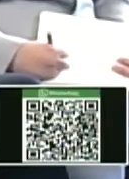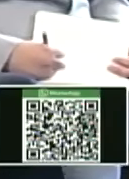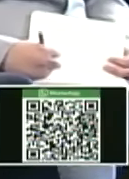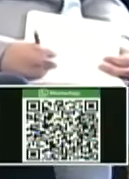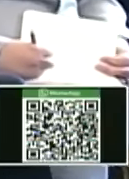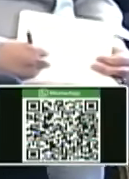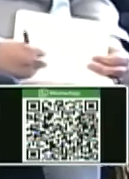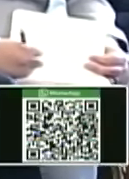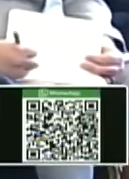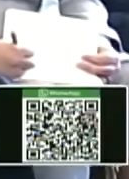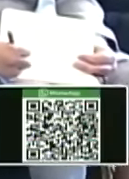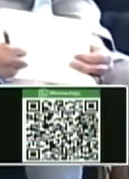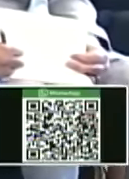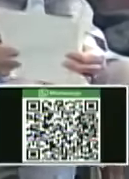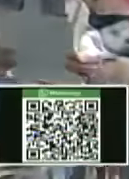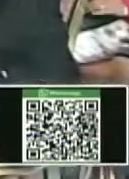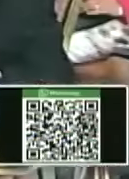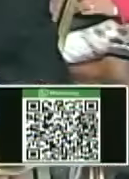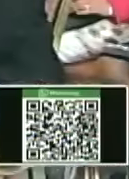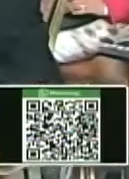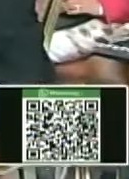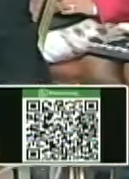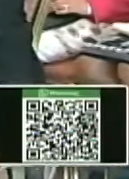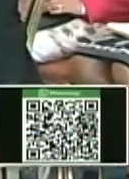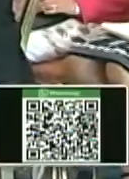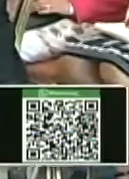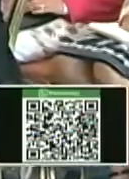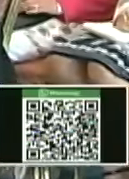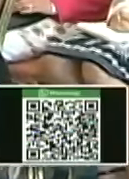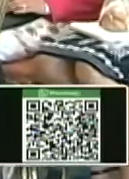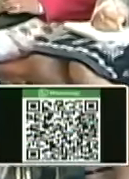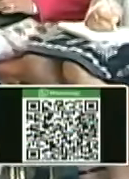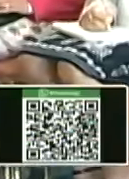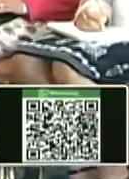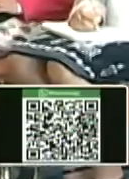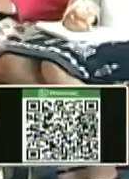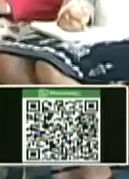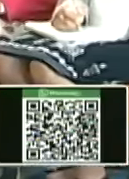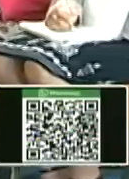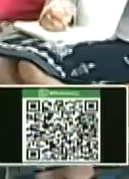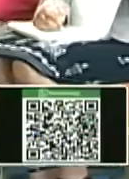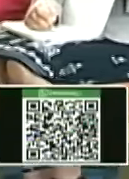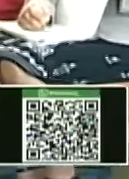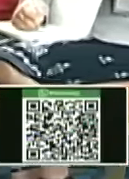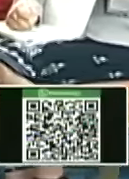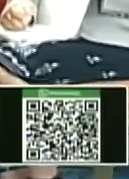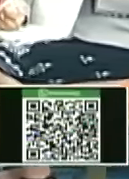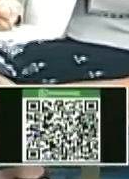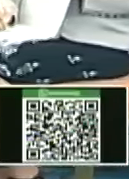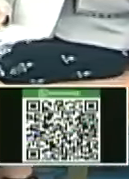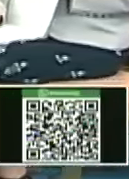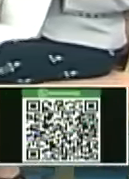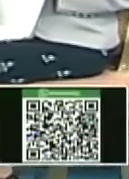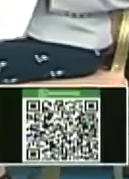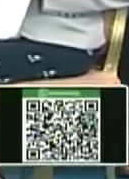pretenden el mundo al revés, como decía Eduardo Galeano, el gran Eduardo Galeano, pretenden